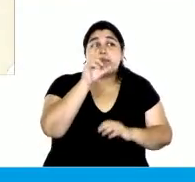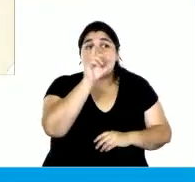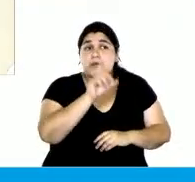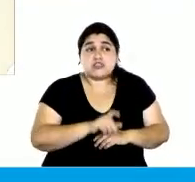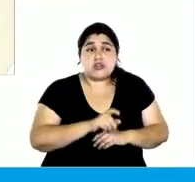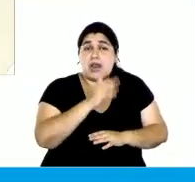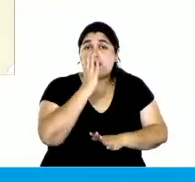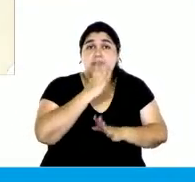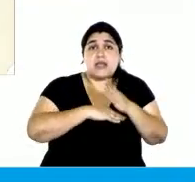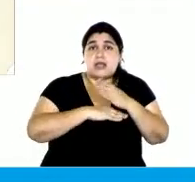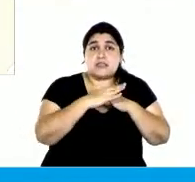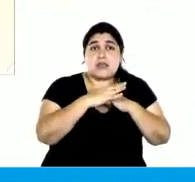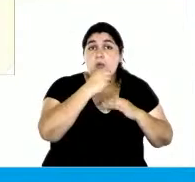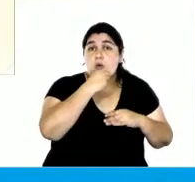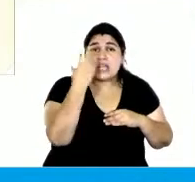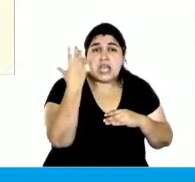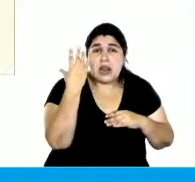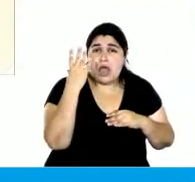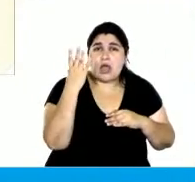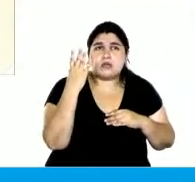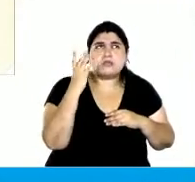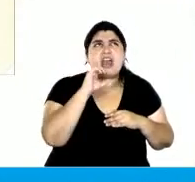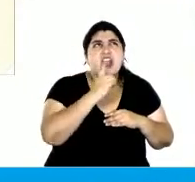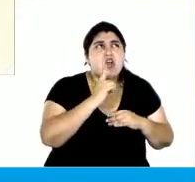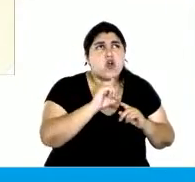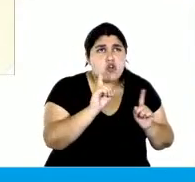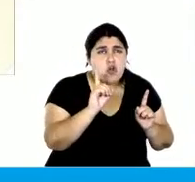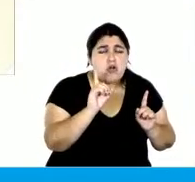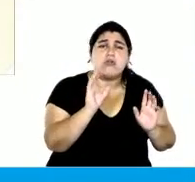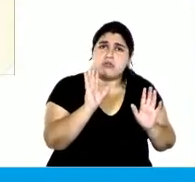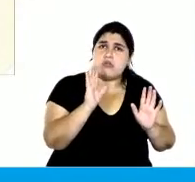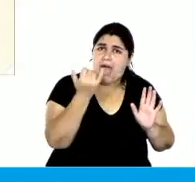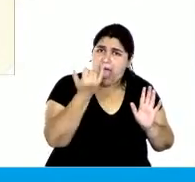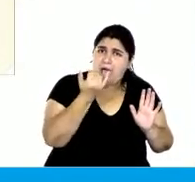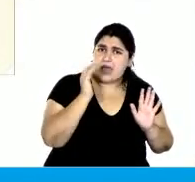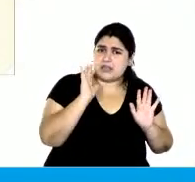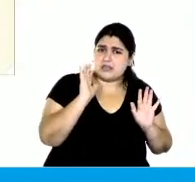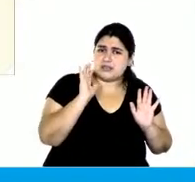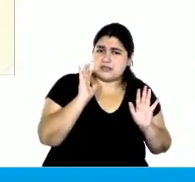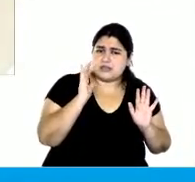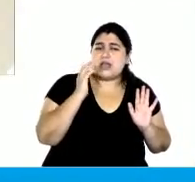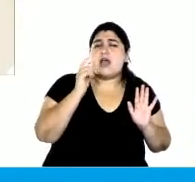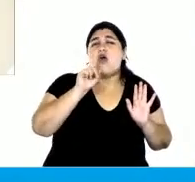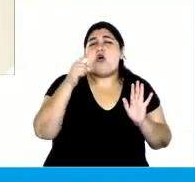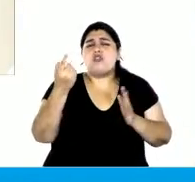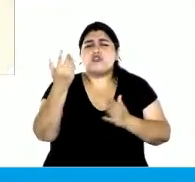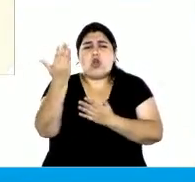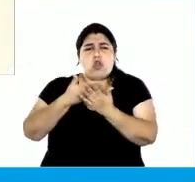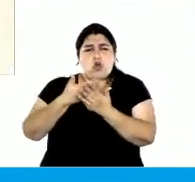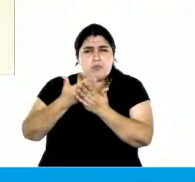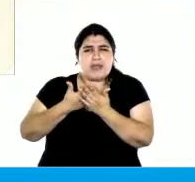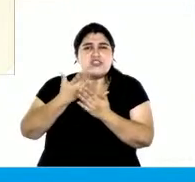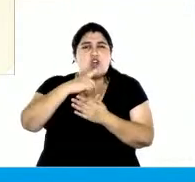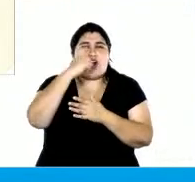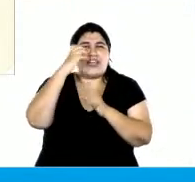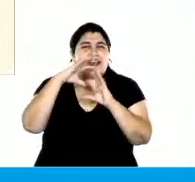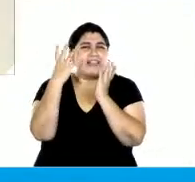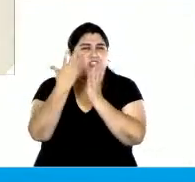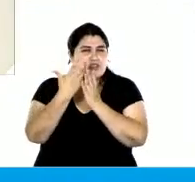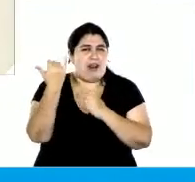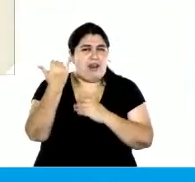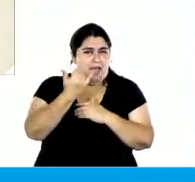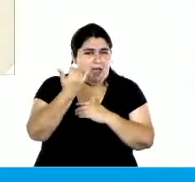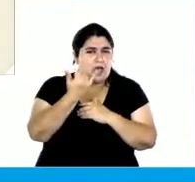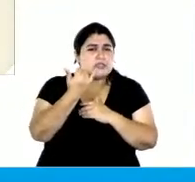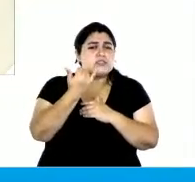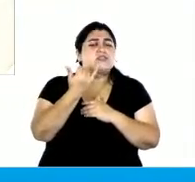una discapacidad no tenés un riesgo. Sin embargo, hay una serie de documentos internacionales y también